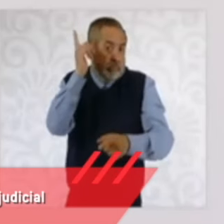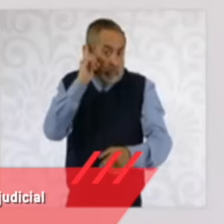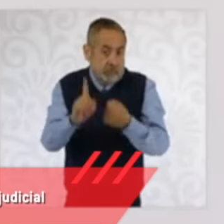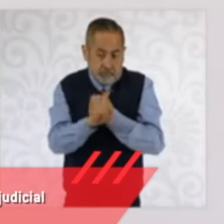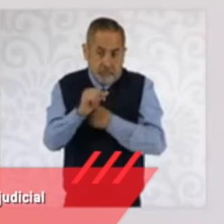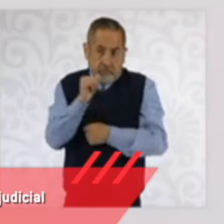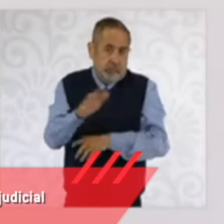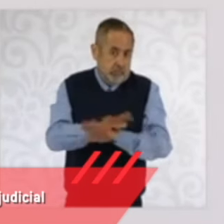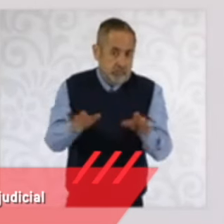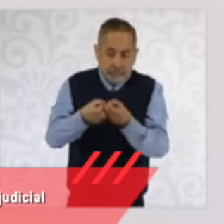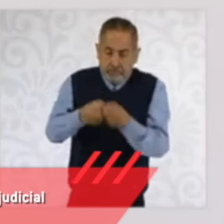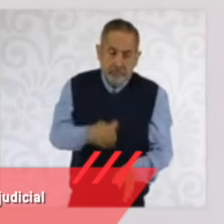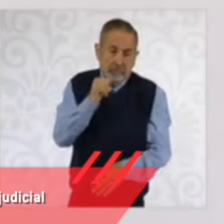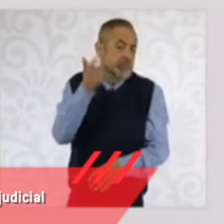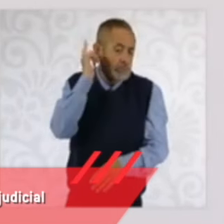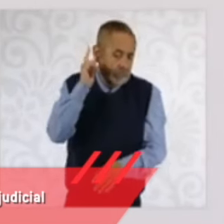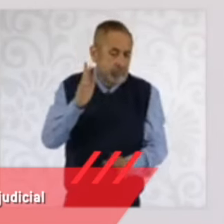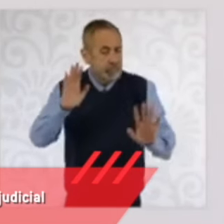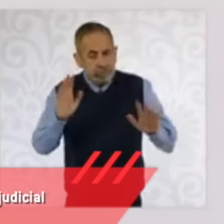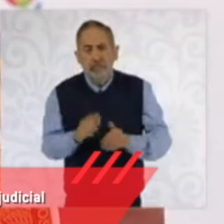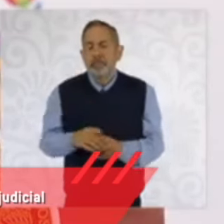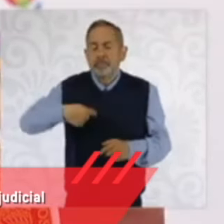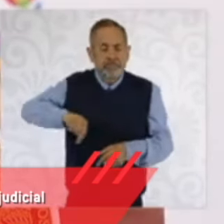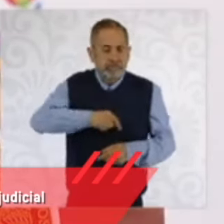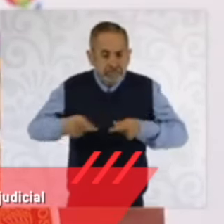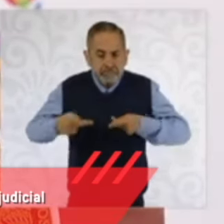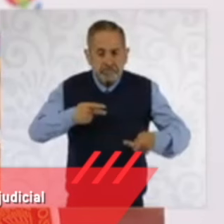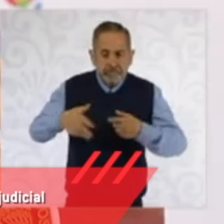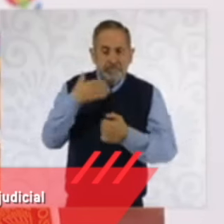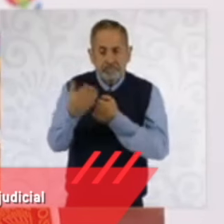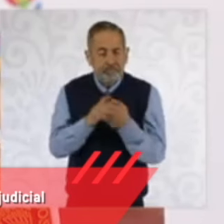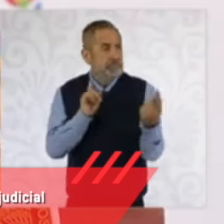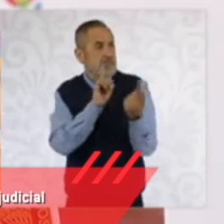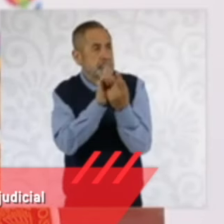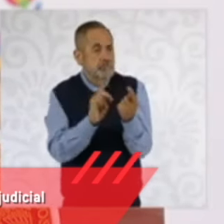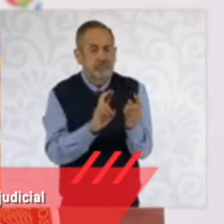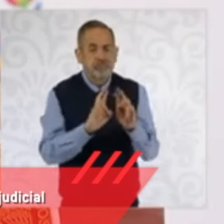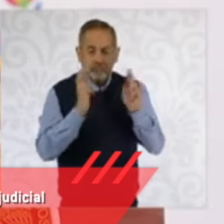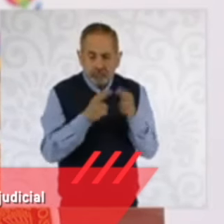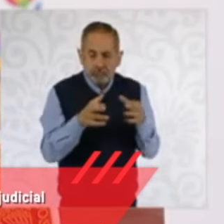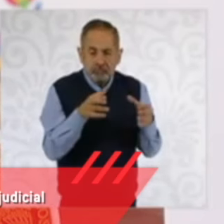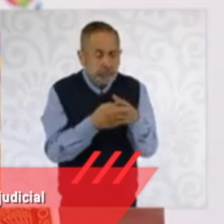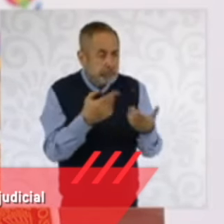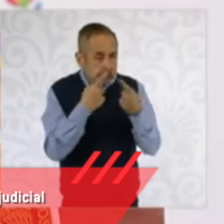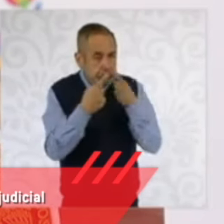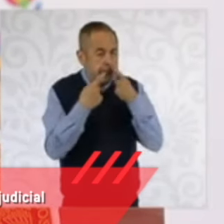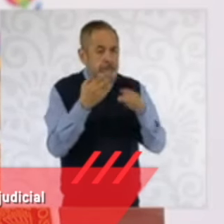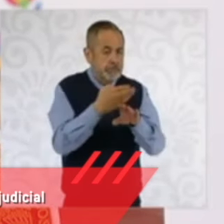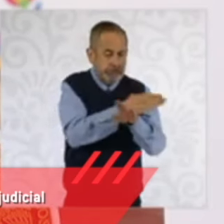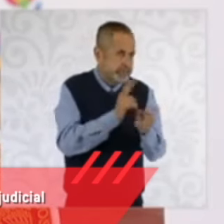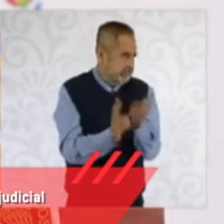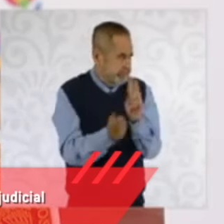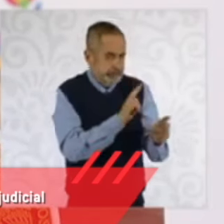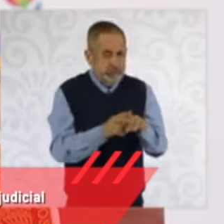República Gerardo Fernández Noroña celebró que la razón la decencia y la legalidad se hayan impuesto en la suprema